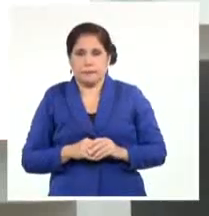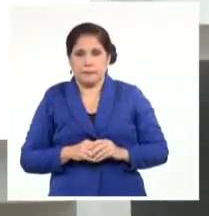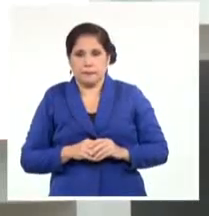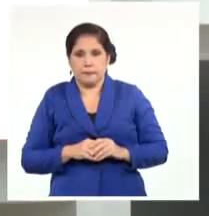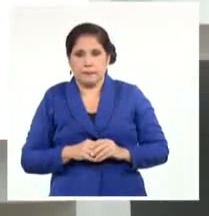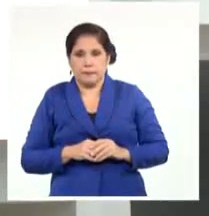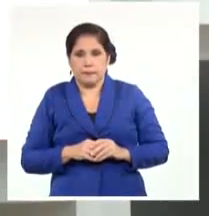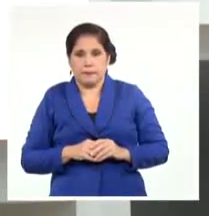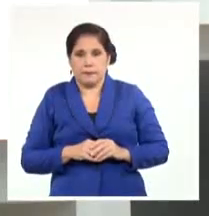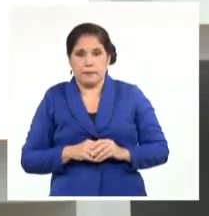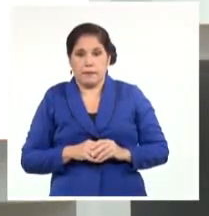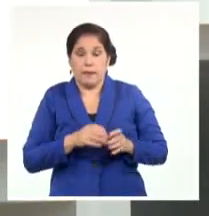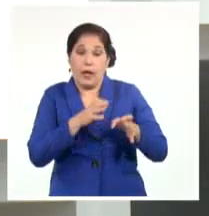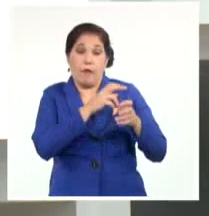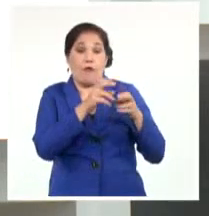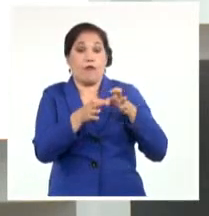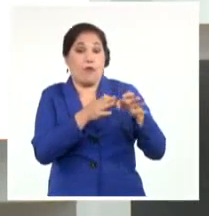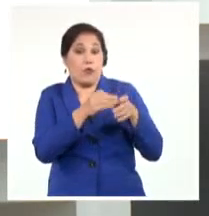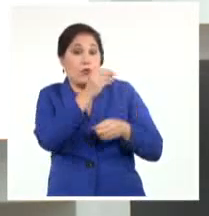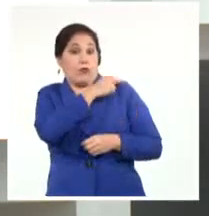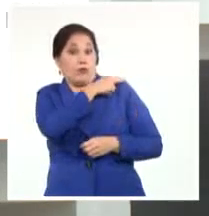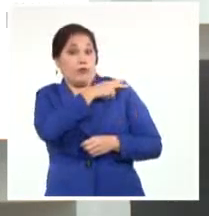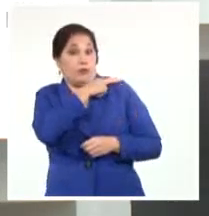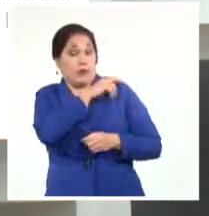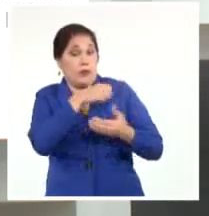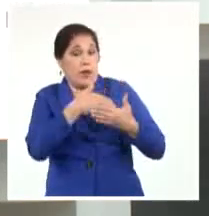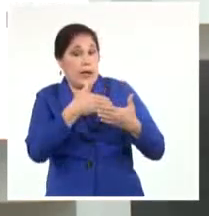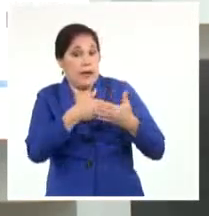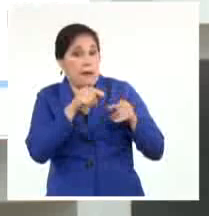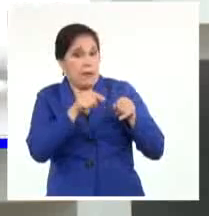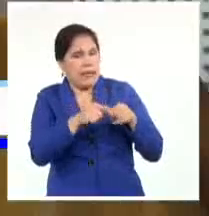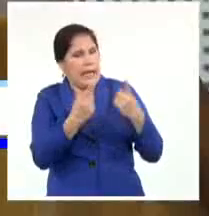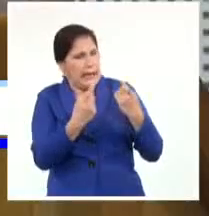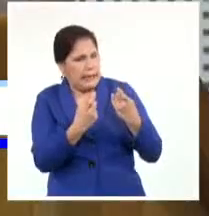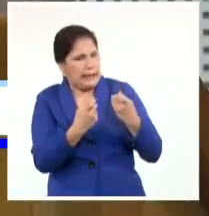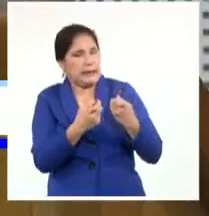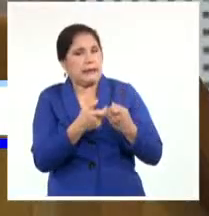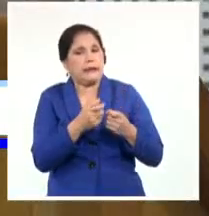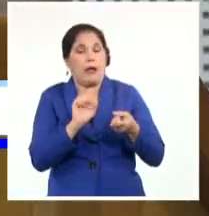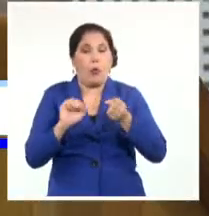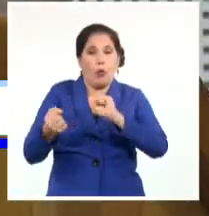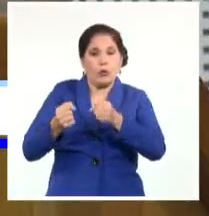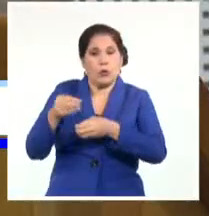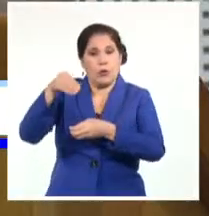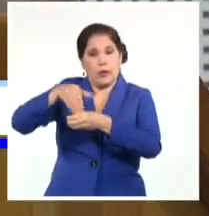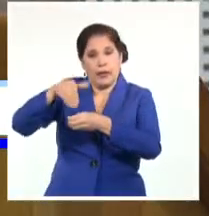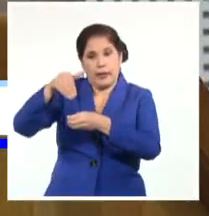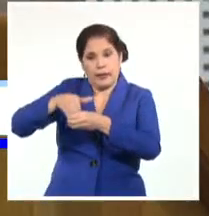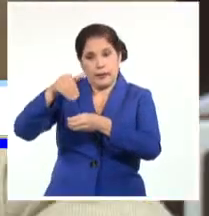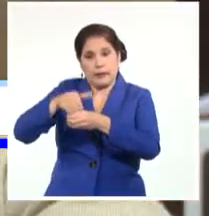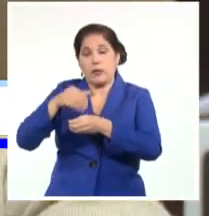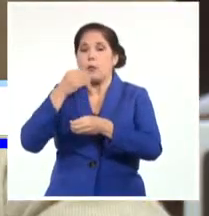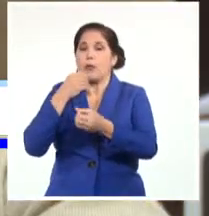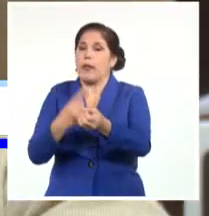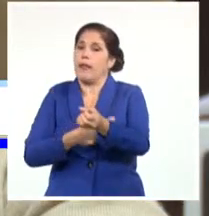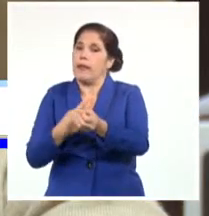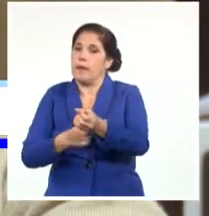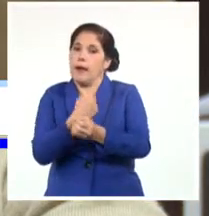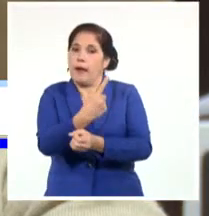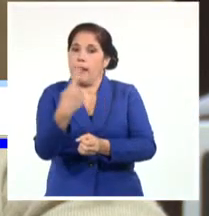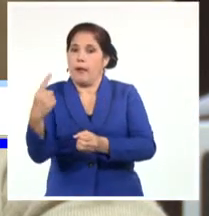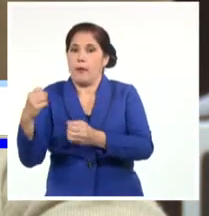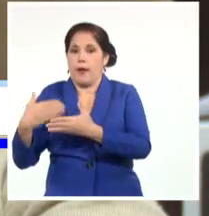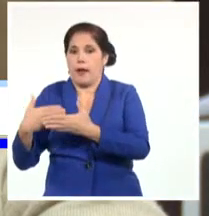La descentralización de funciones en el sistema empresarial conlleva necesariamente a un control interno capaz de adaptarse a cada